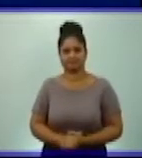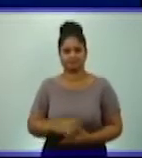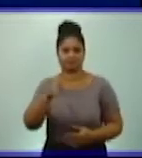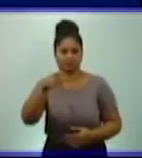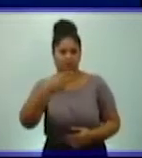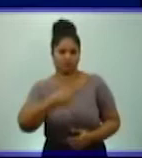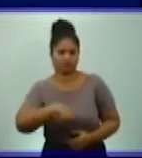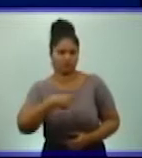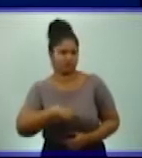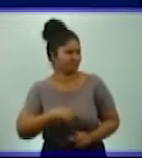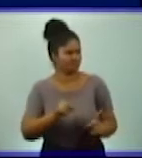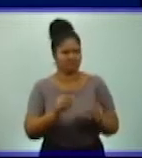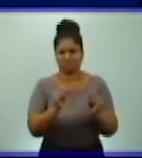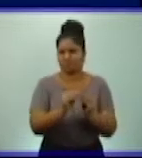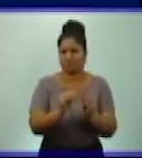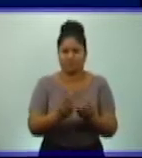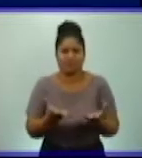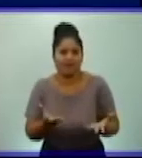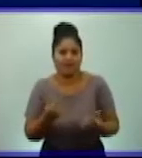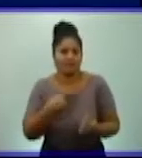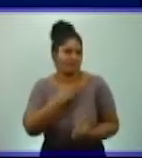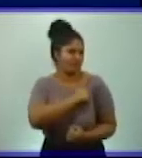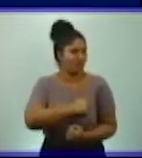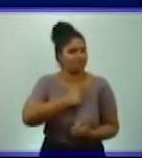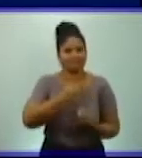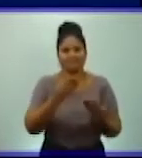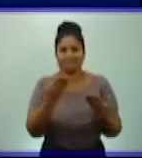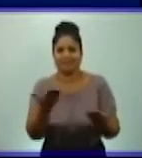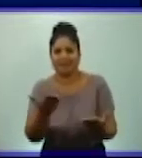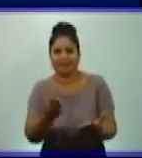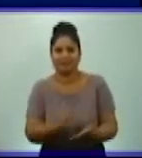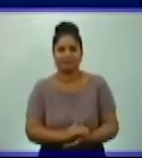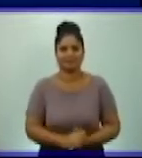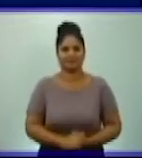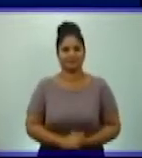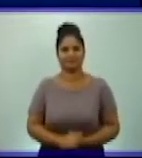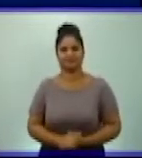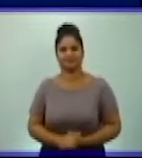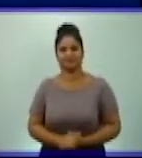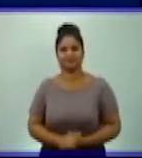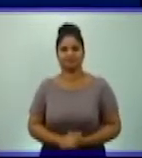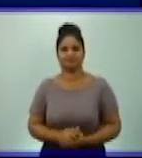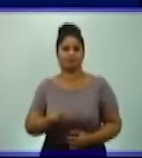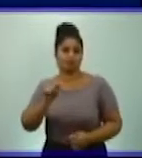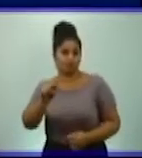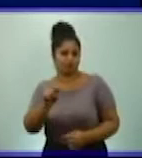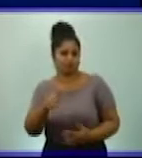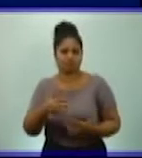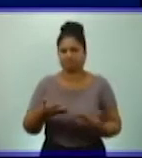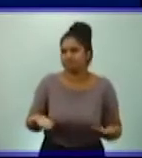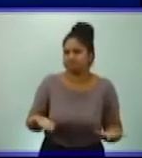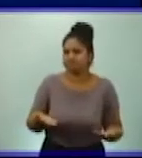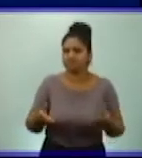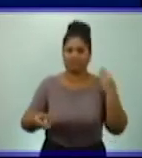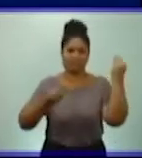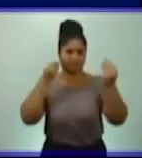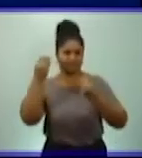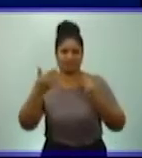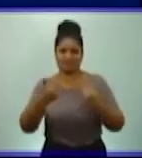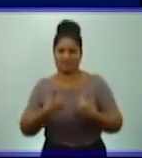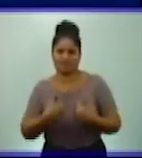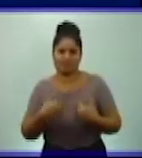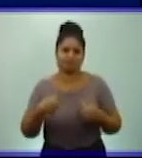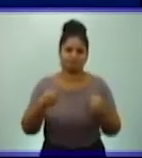tu quietud contraste con sombras necias, con indicios vanos, pues ya en líquido amor viste y tocaste mi